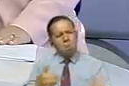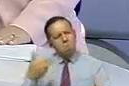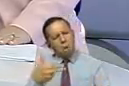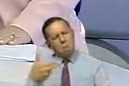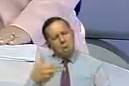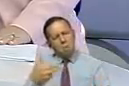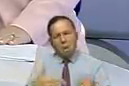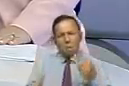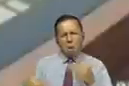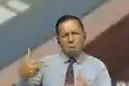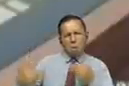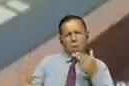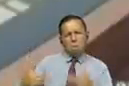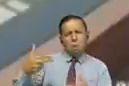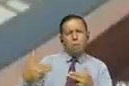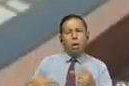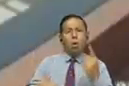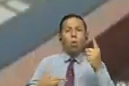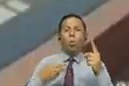herido.